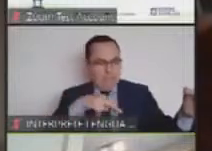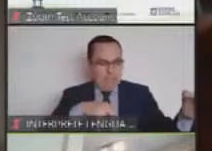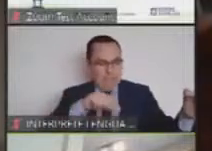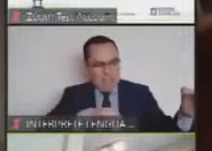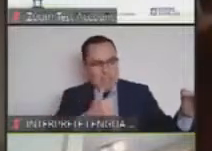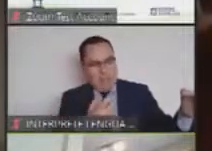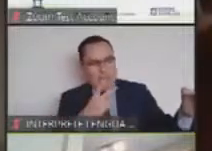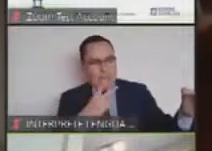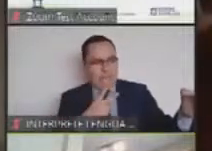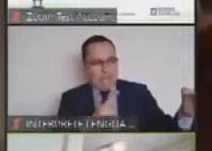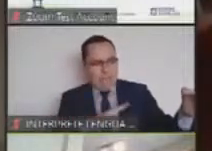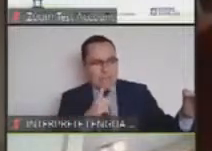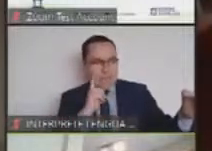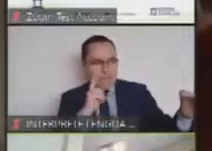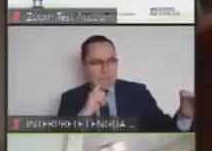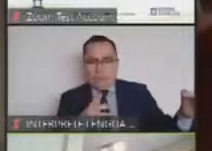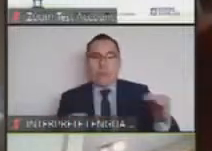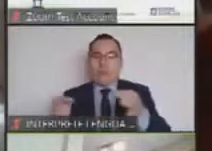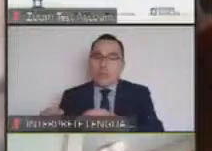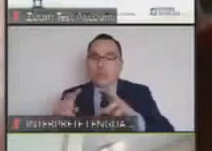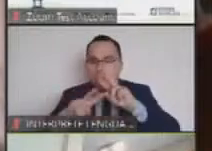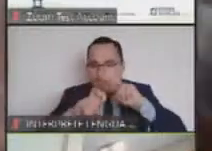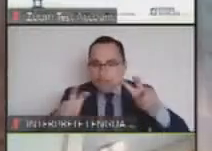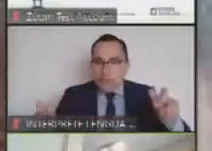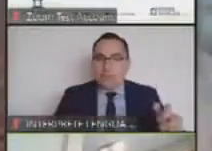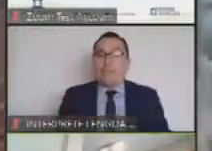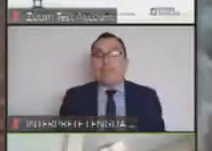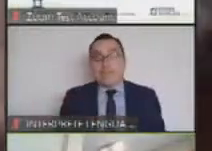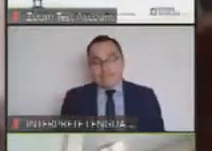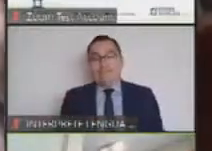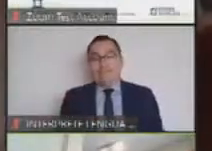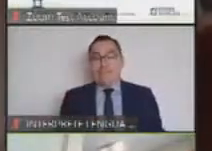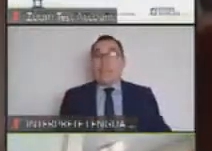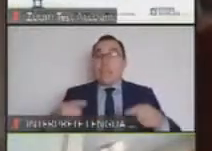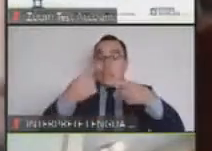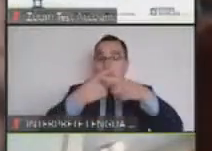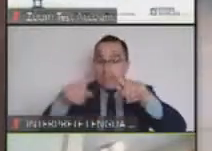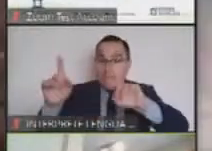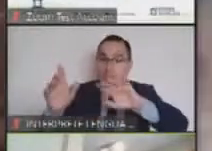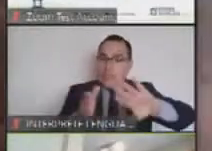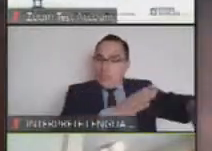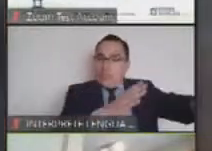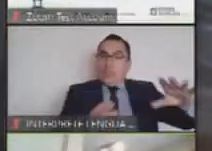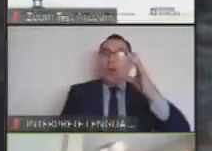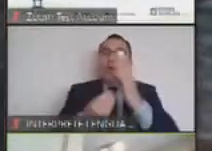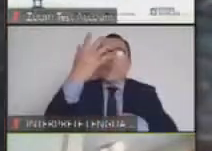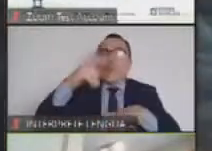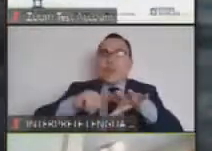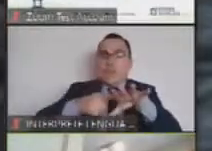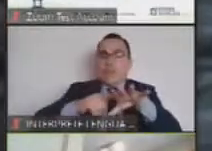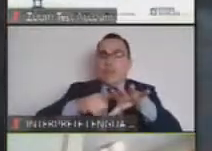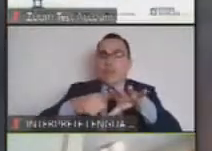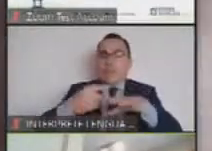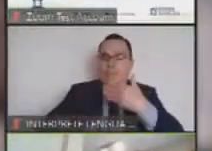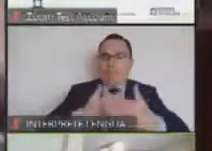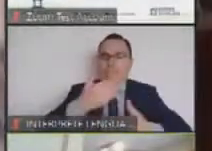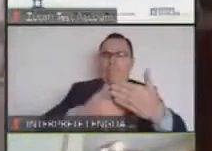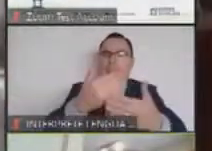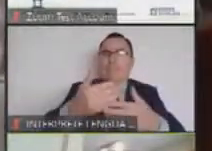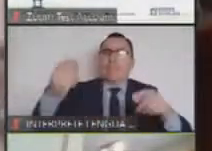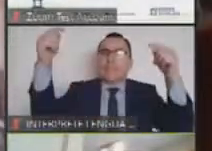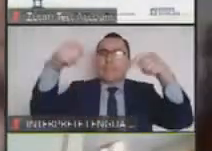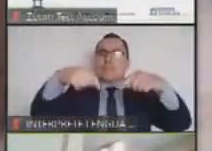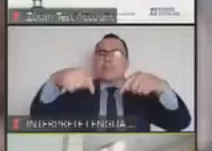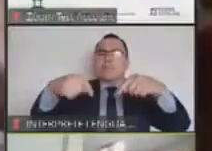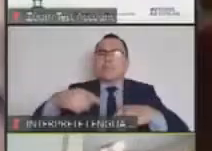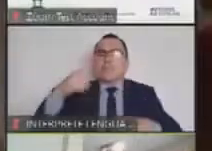Avances a partir de nuevas tecnologías. Esto también es un aspecto que en mi